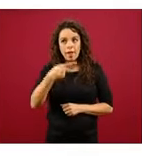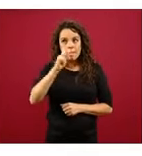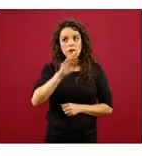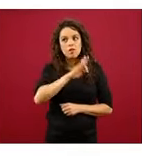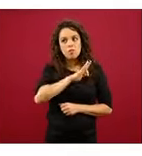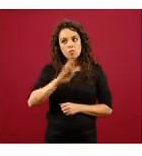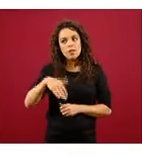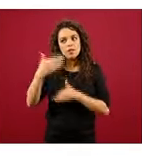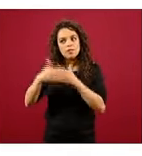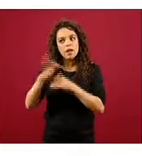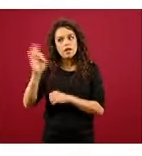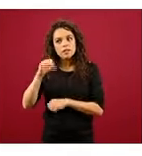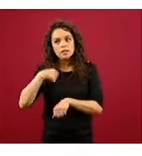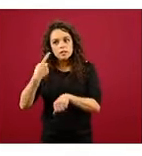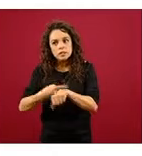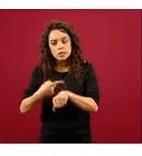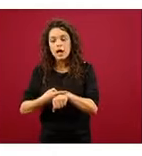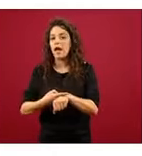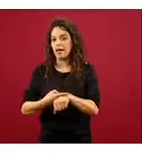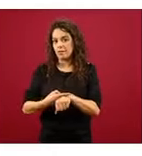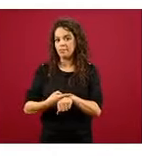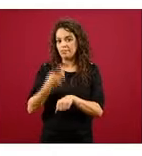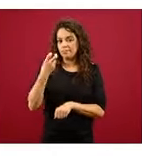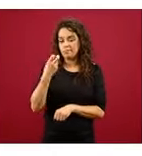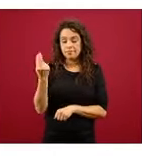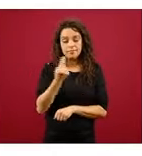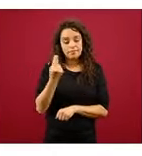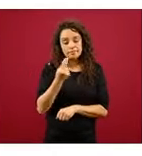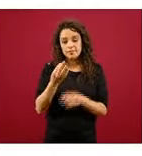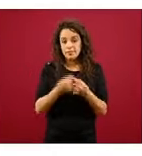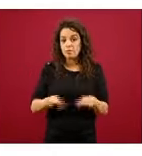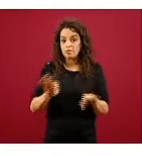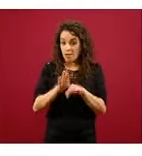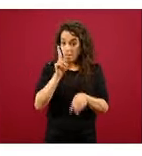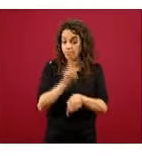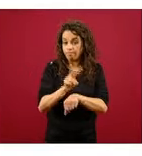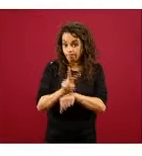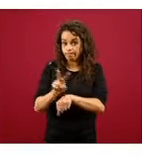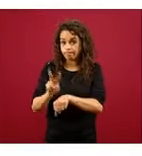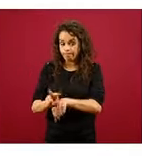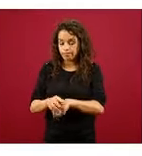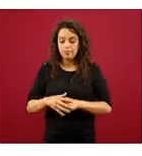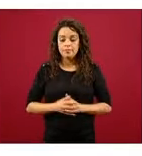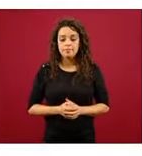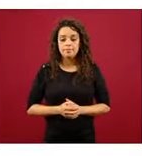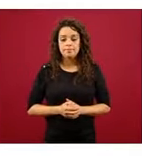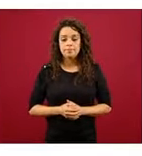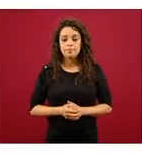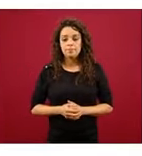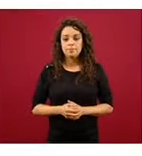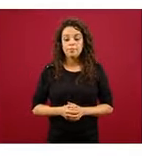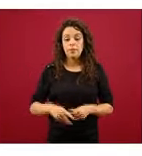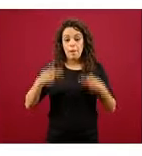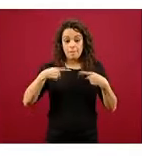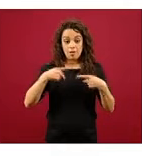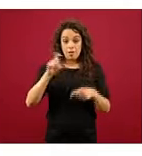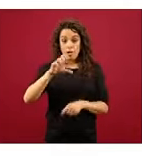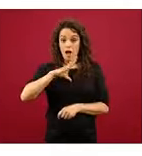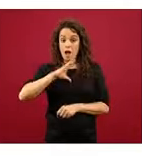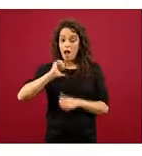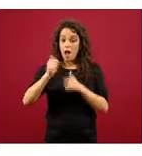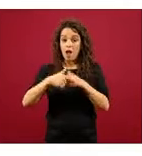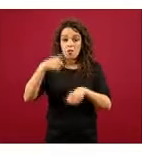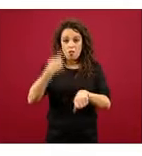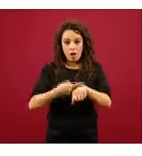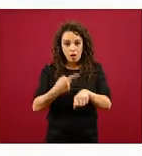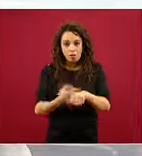importante que por eso mencionaba el grupo anterior. El grupo anterior está con mucha mayor predisposición a presentar y